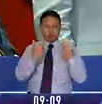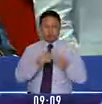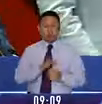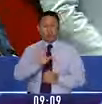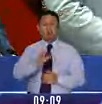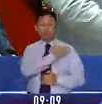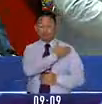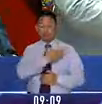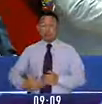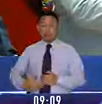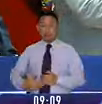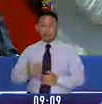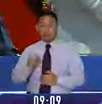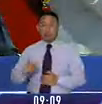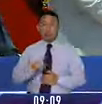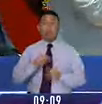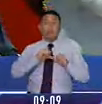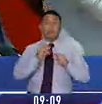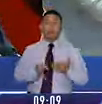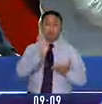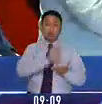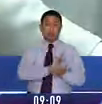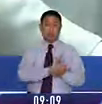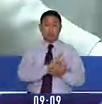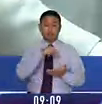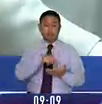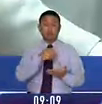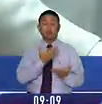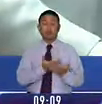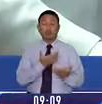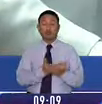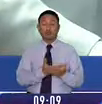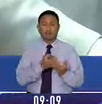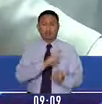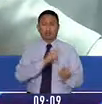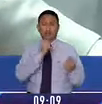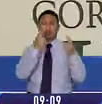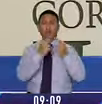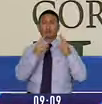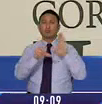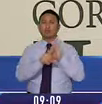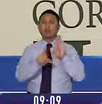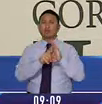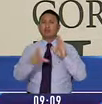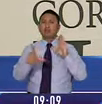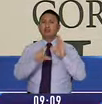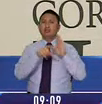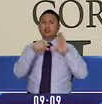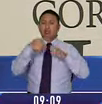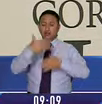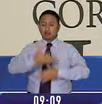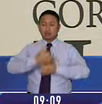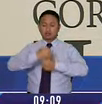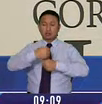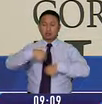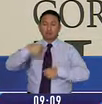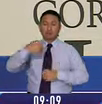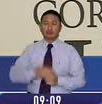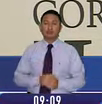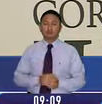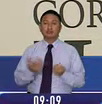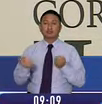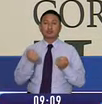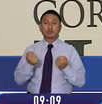presidente personalmente entregó a la Asamblea Nacional una propuesta de reforma legal a la Ley Orgánica de Garantías Jurisdiccionales y